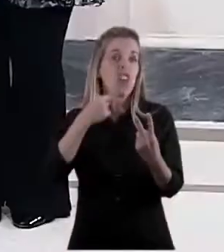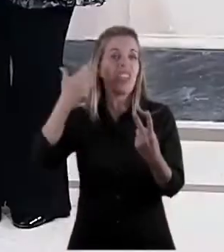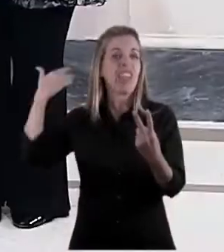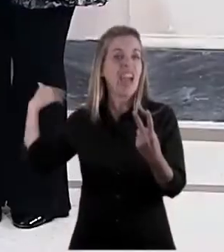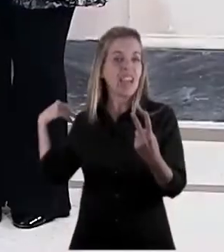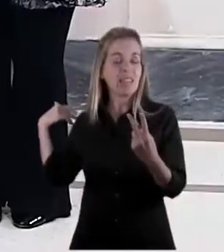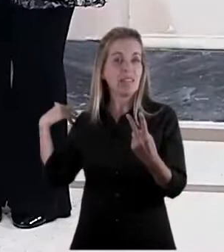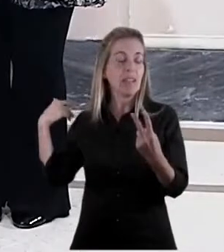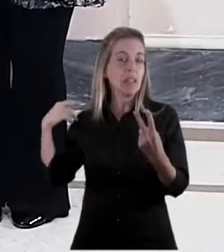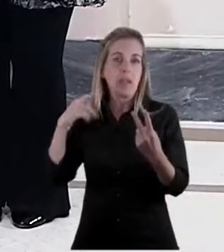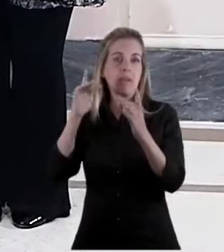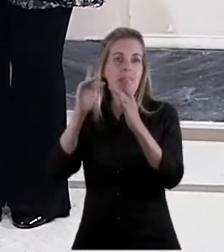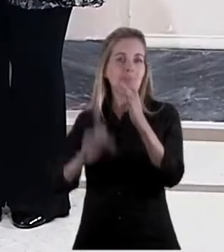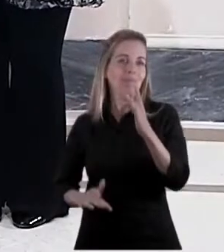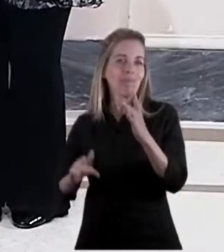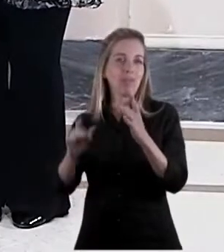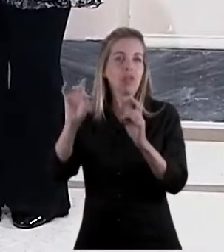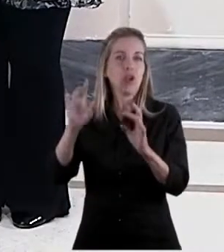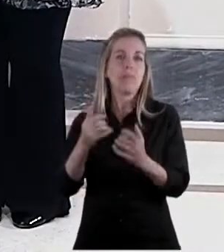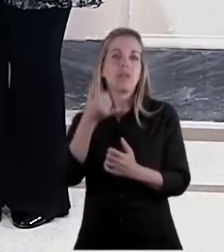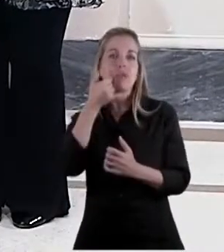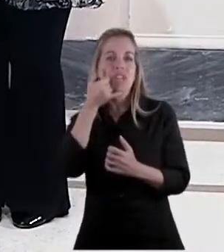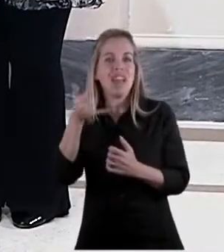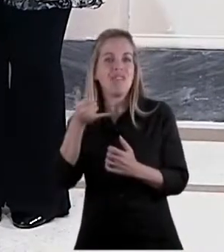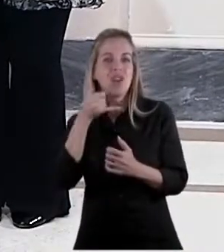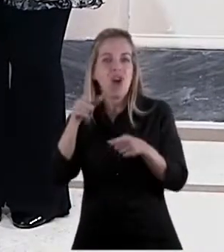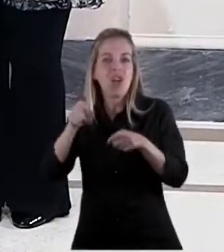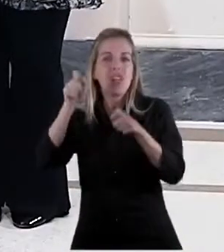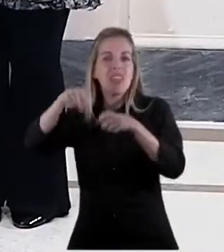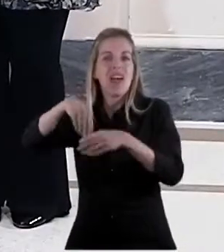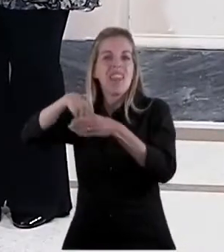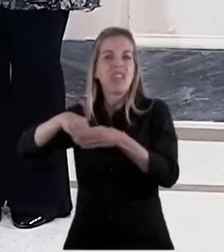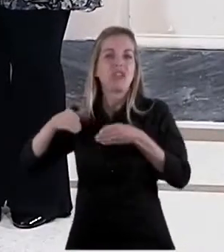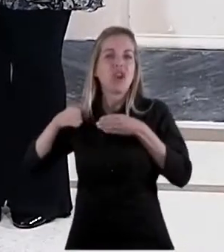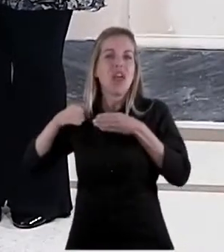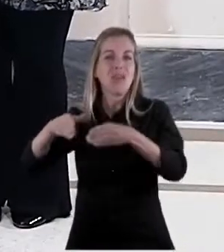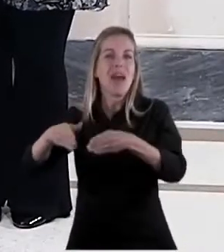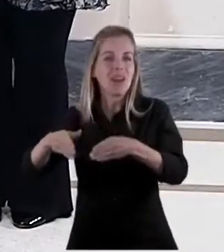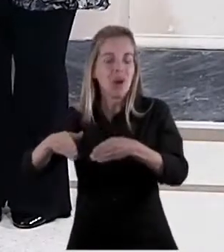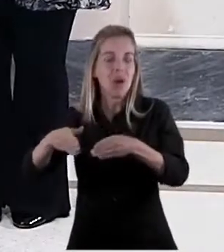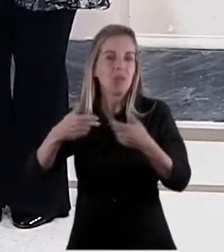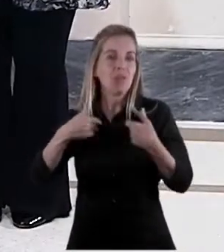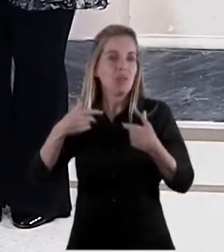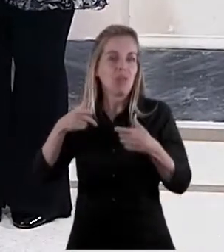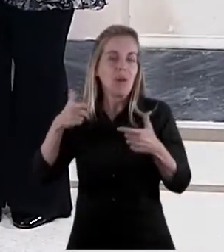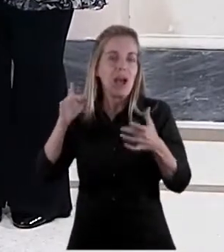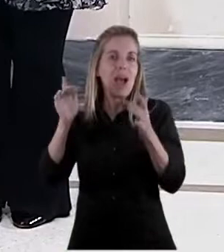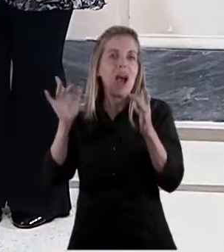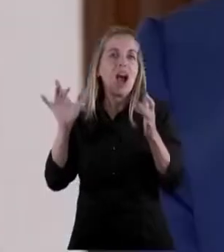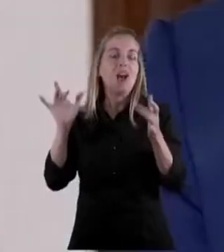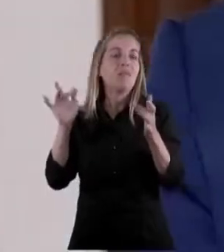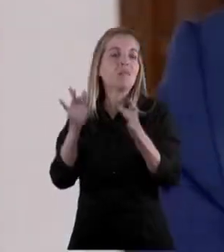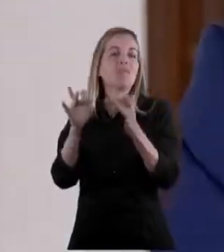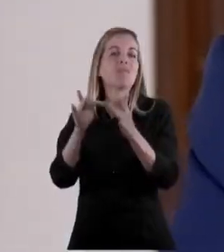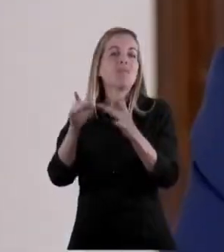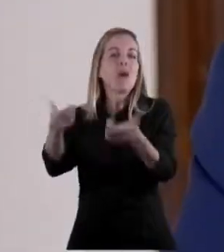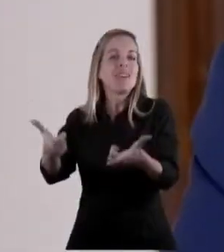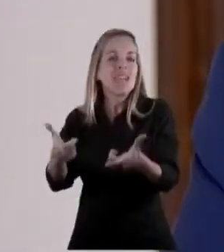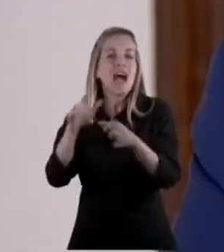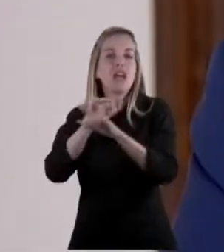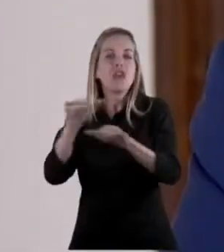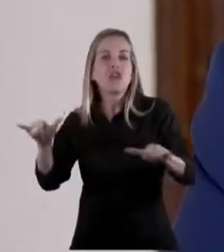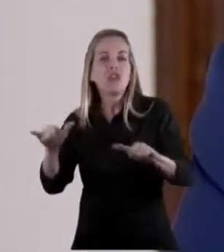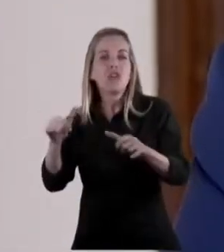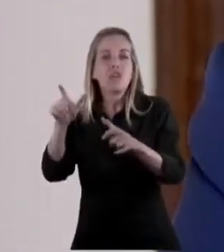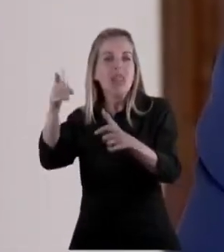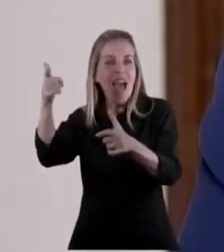solo con un teléfono satelital que tenía el barco, con pocas noticias, pero salvo eso, y escucho al